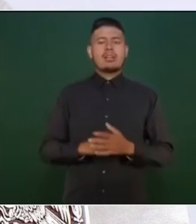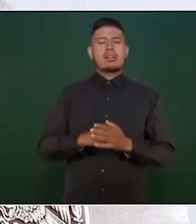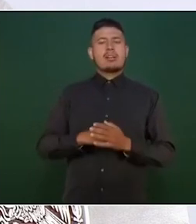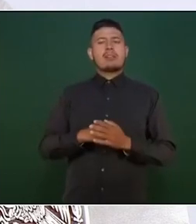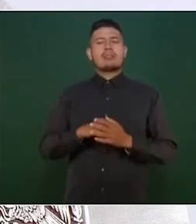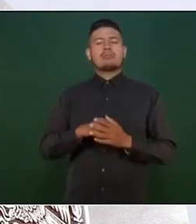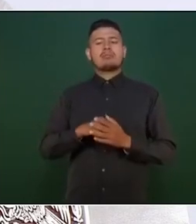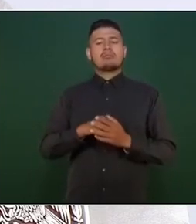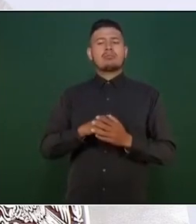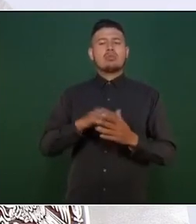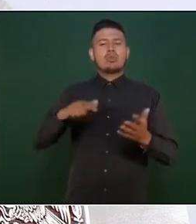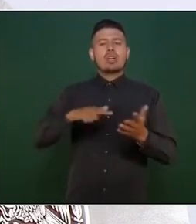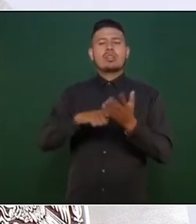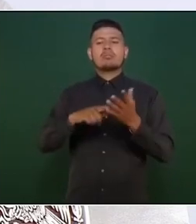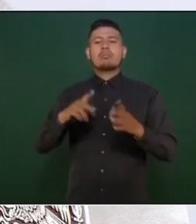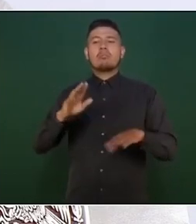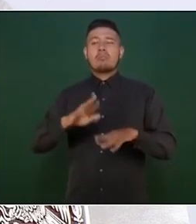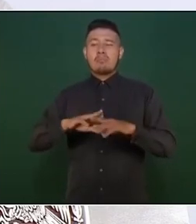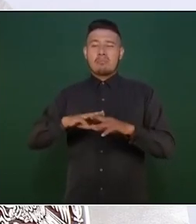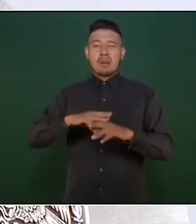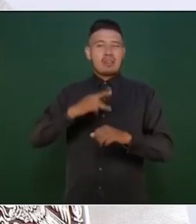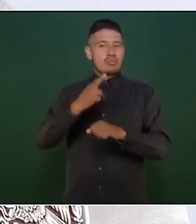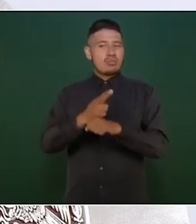mayor problemática